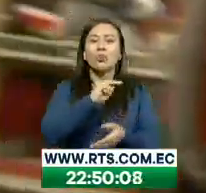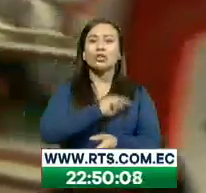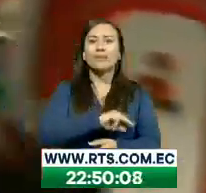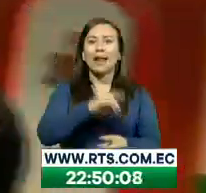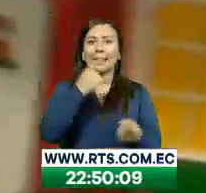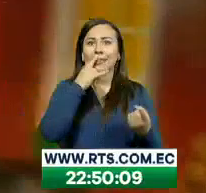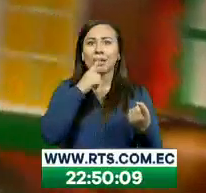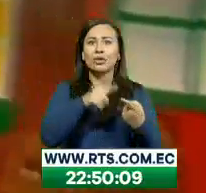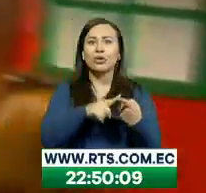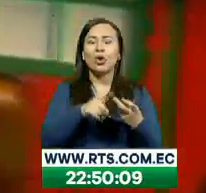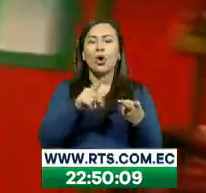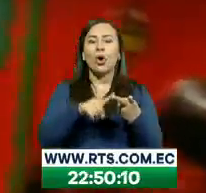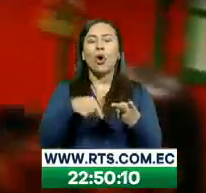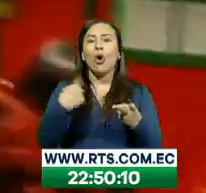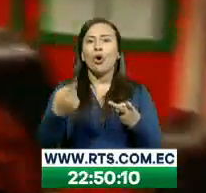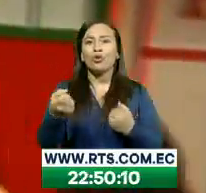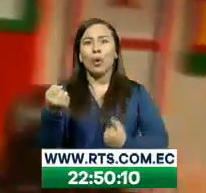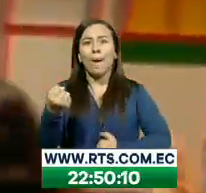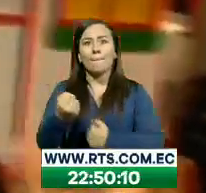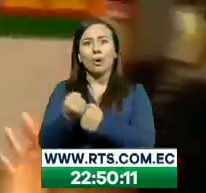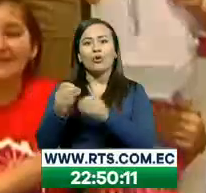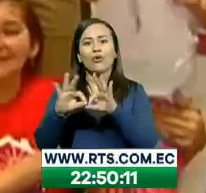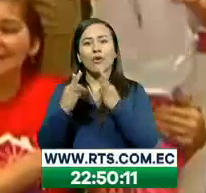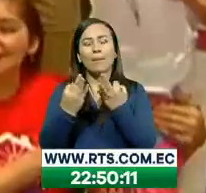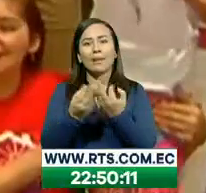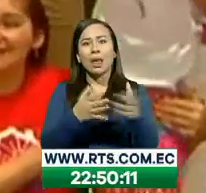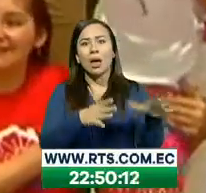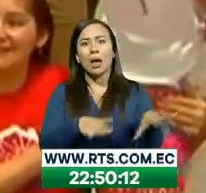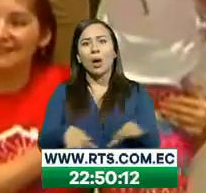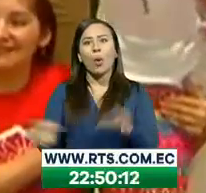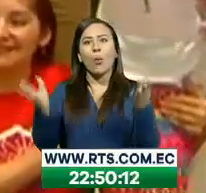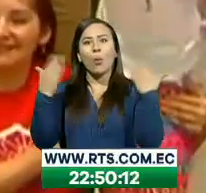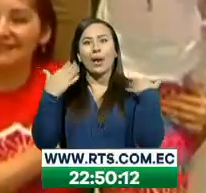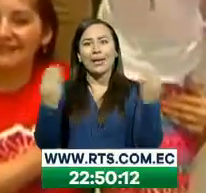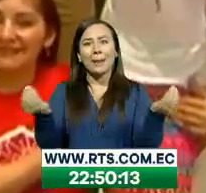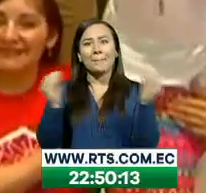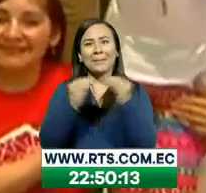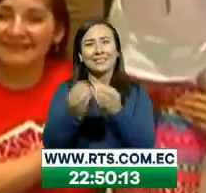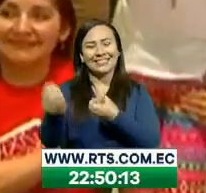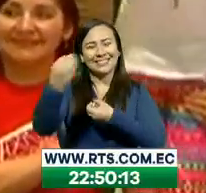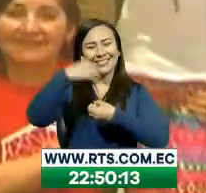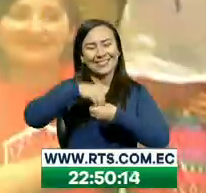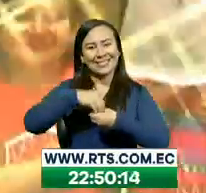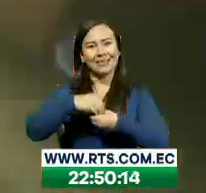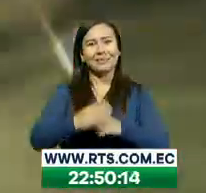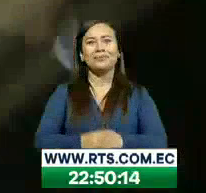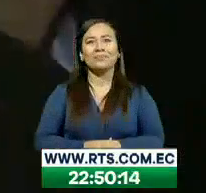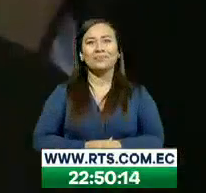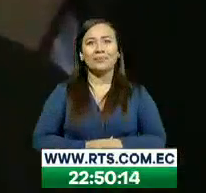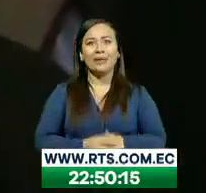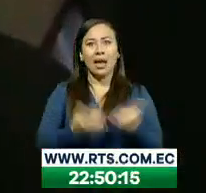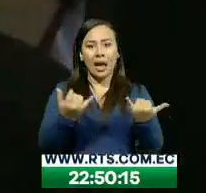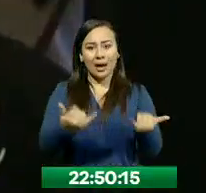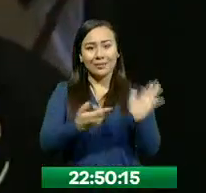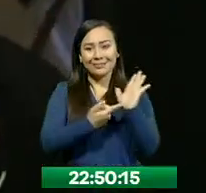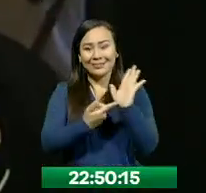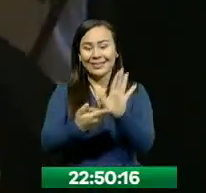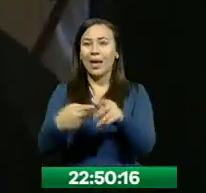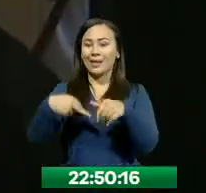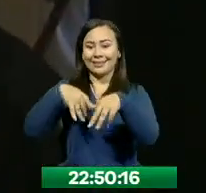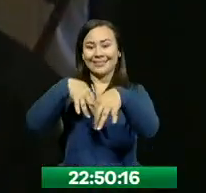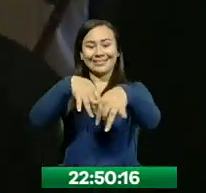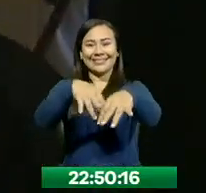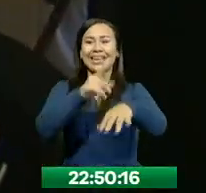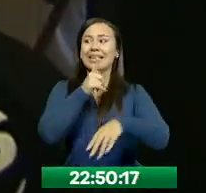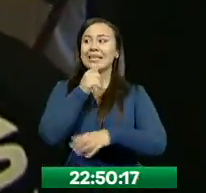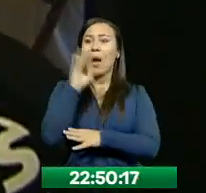niños de la Red Apoyo Familiar del Plan Guayaquil Más Inclusivo. Hemos logrado mostrar aquí en la pasarela que